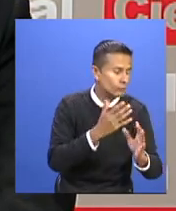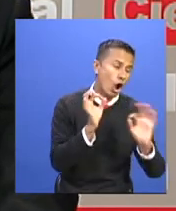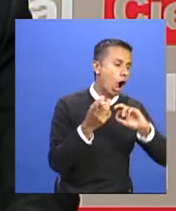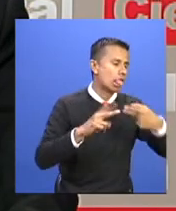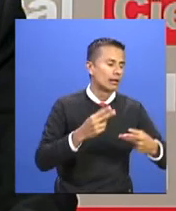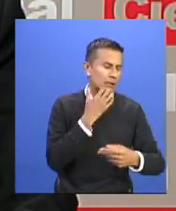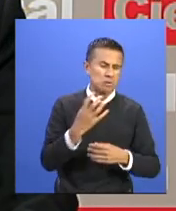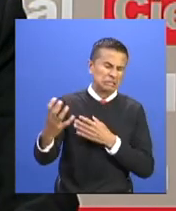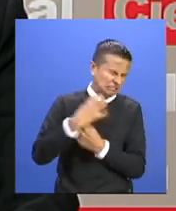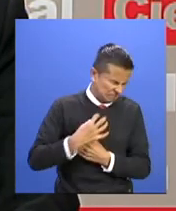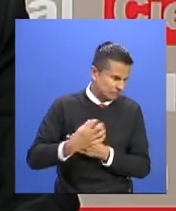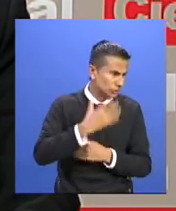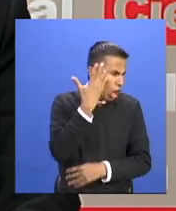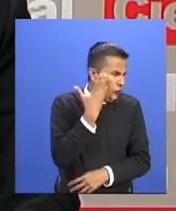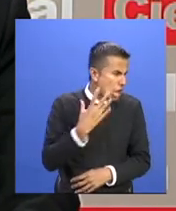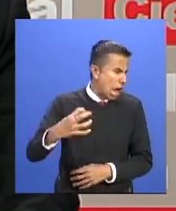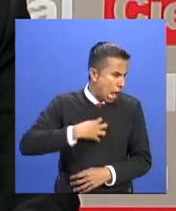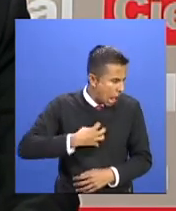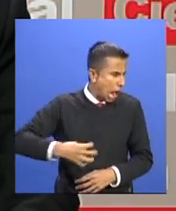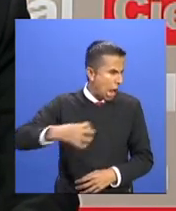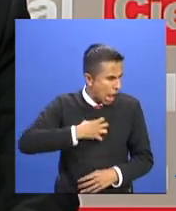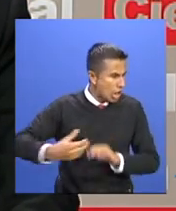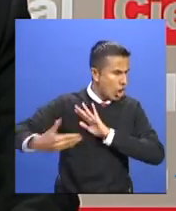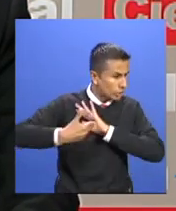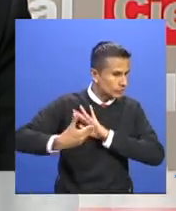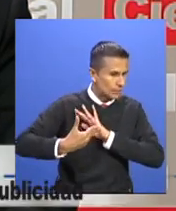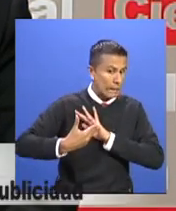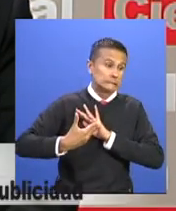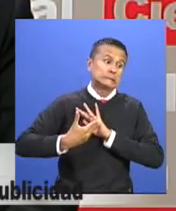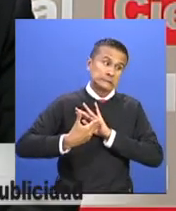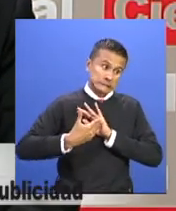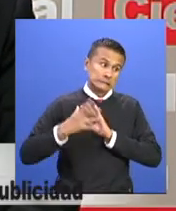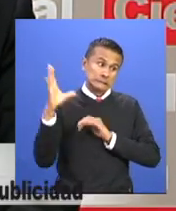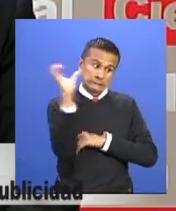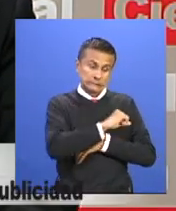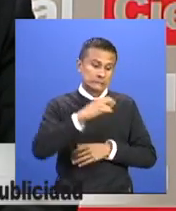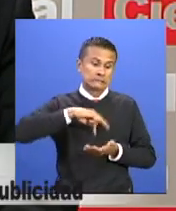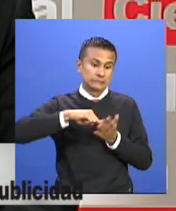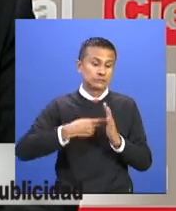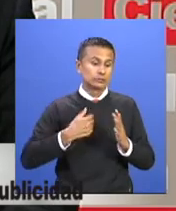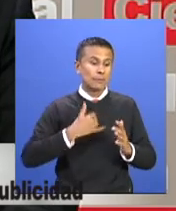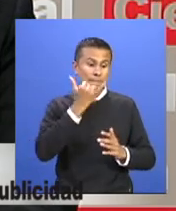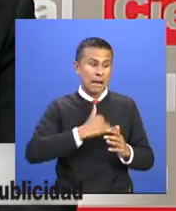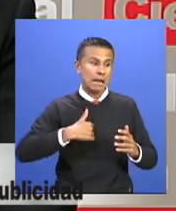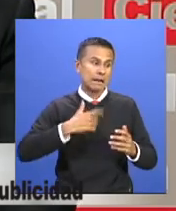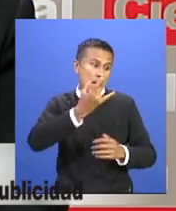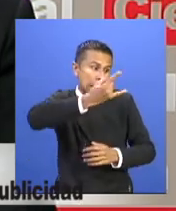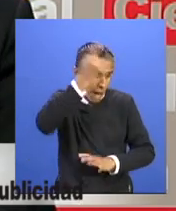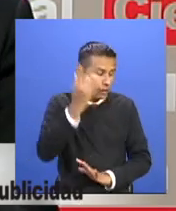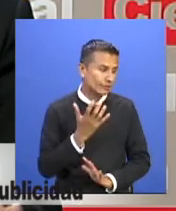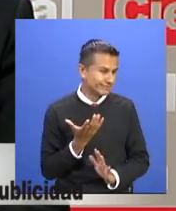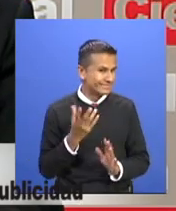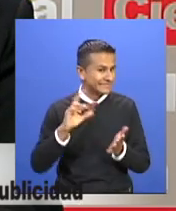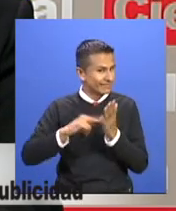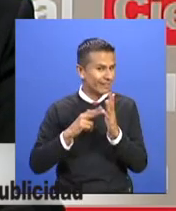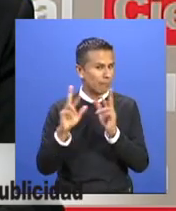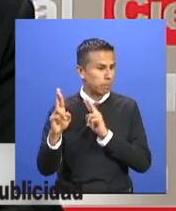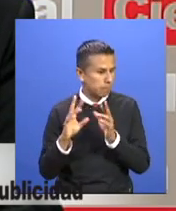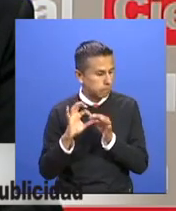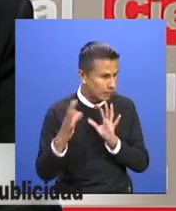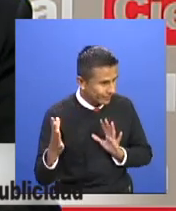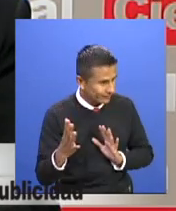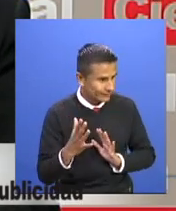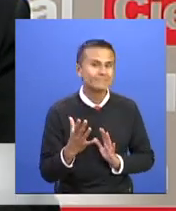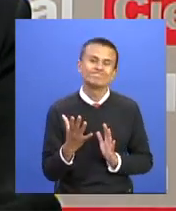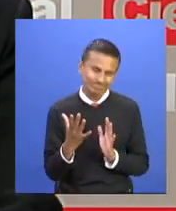son excesivas las quejas. Quiere decir que en el día a día hay mucho problema en la relación con el cliente. Uh-huh. Pero además, es muy